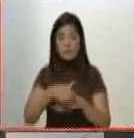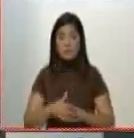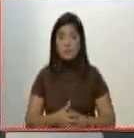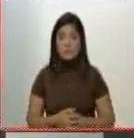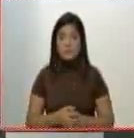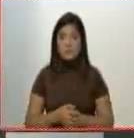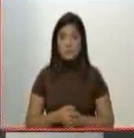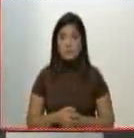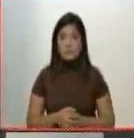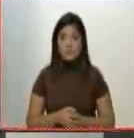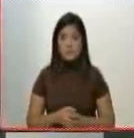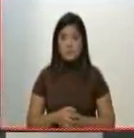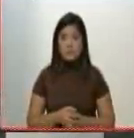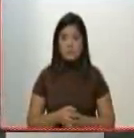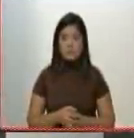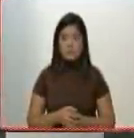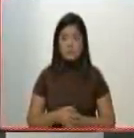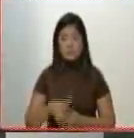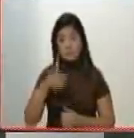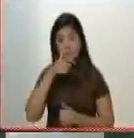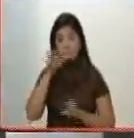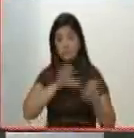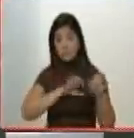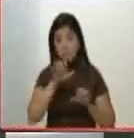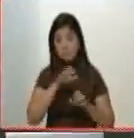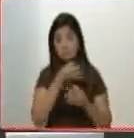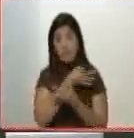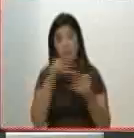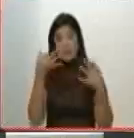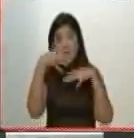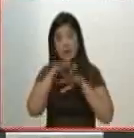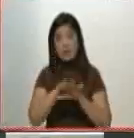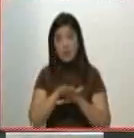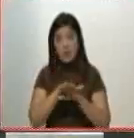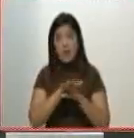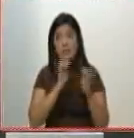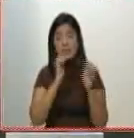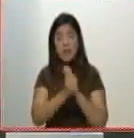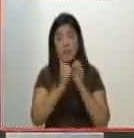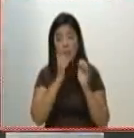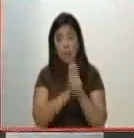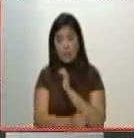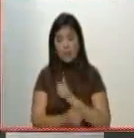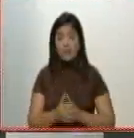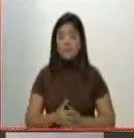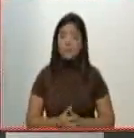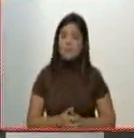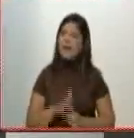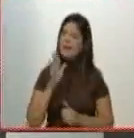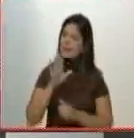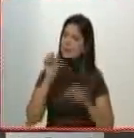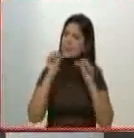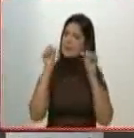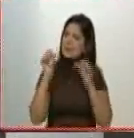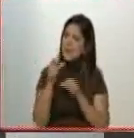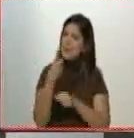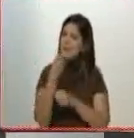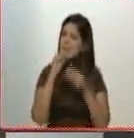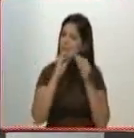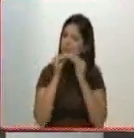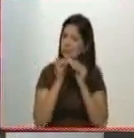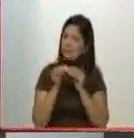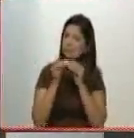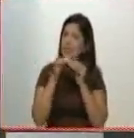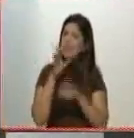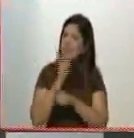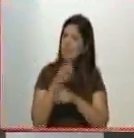perfeccionando en esta masificación el talento deportivo. Todo un sistema que hay que seguir perfeccionando, un sistema que hay